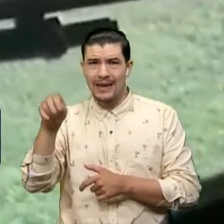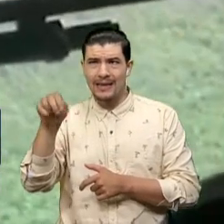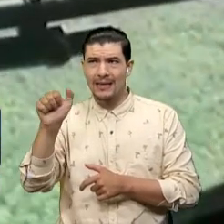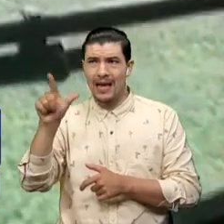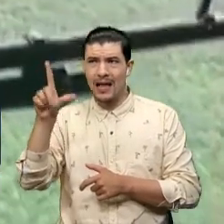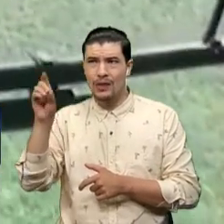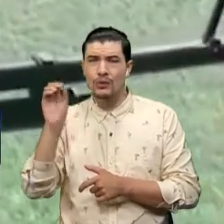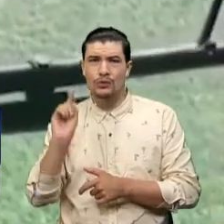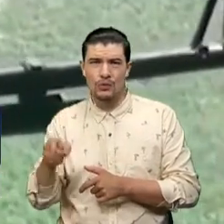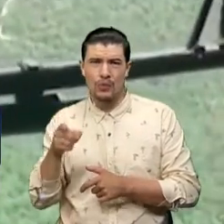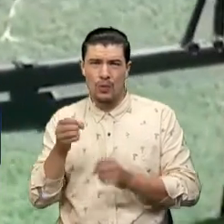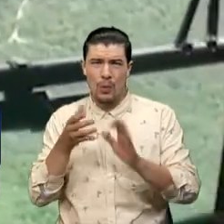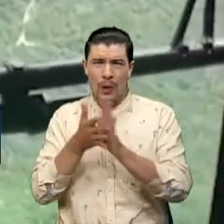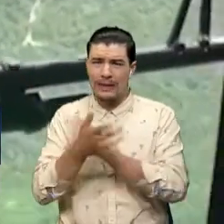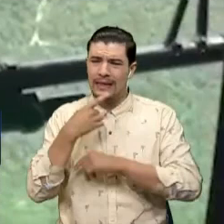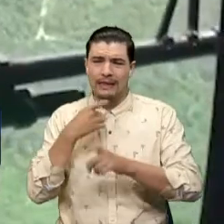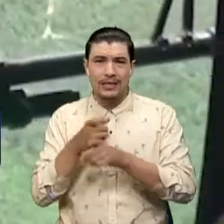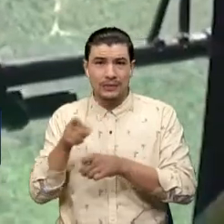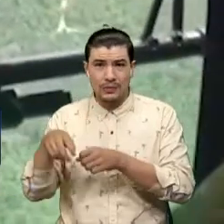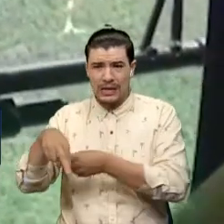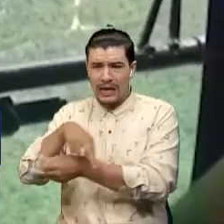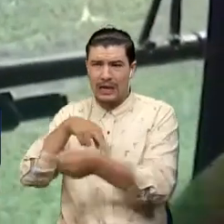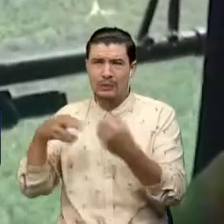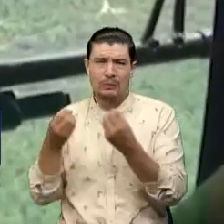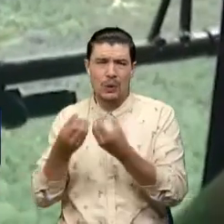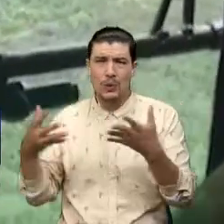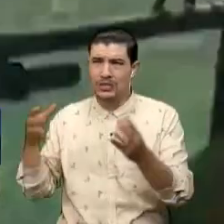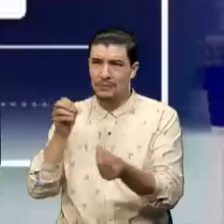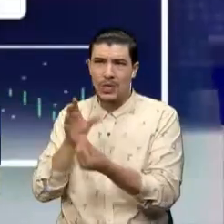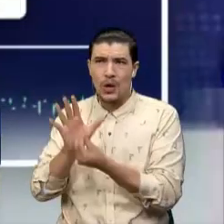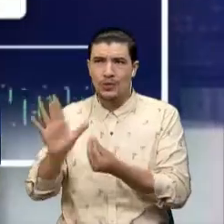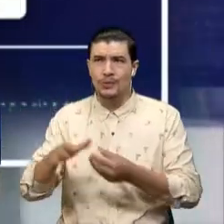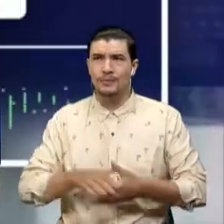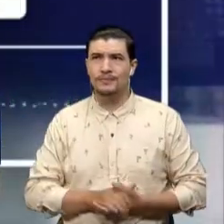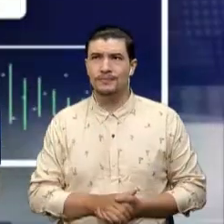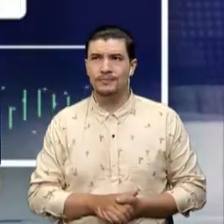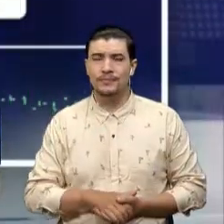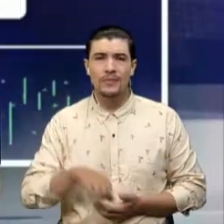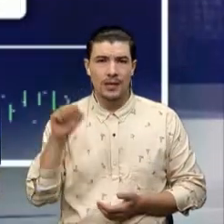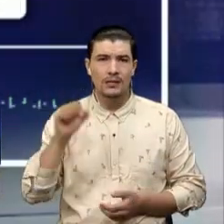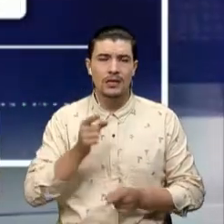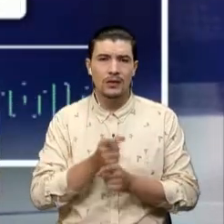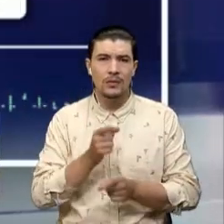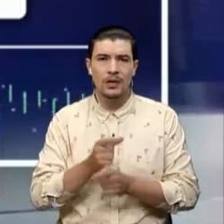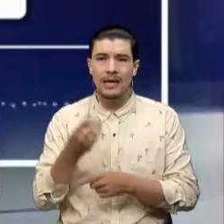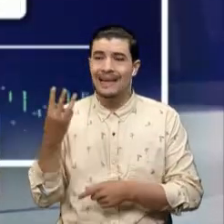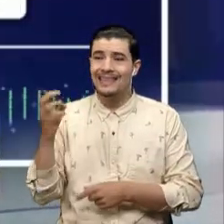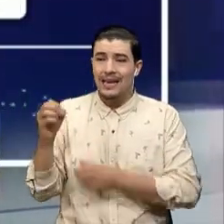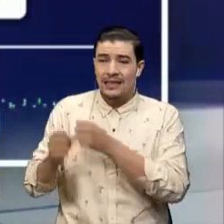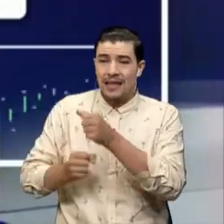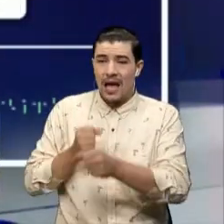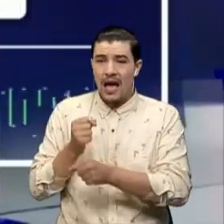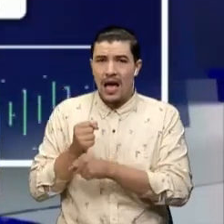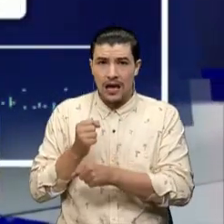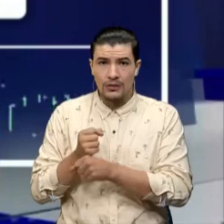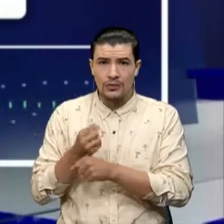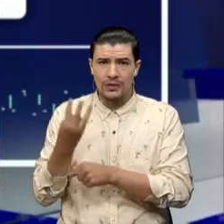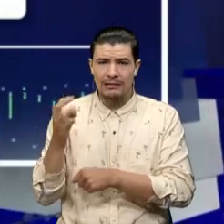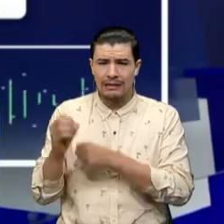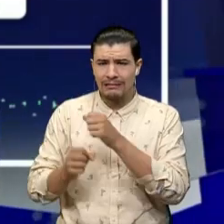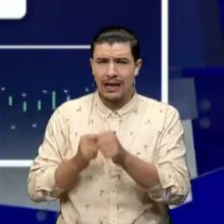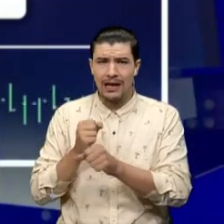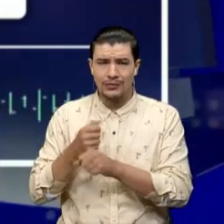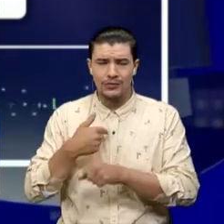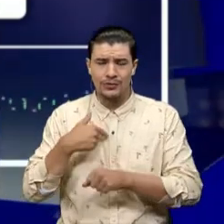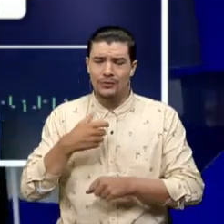informar con objetividad desde una región convulsionada por la violencia en mis 30 años que llevo de estar haciendo el periodismo